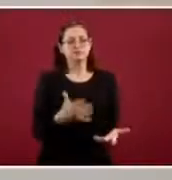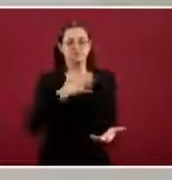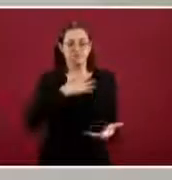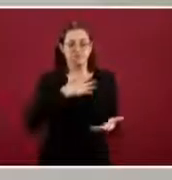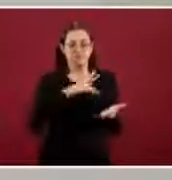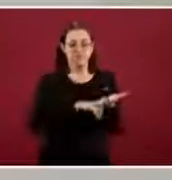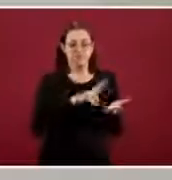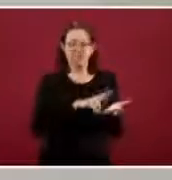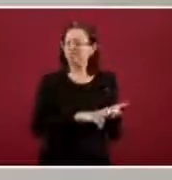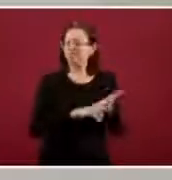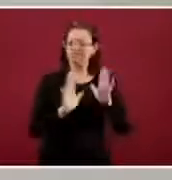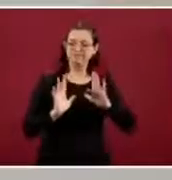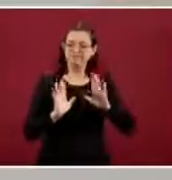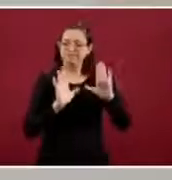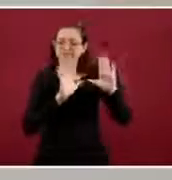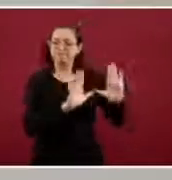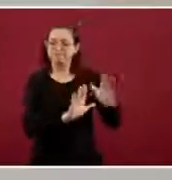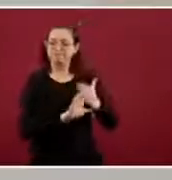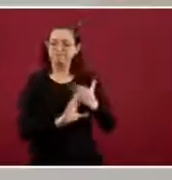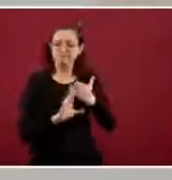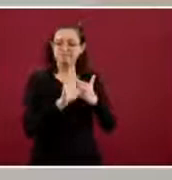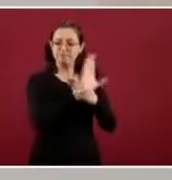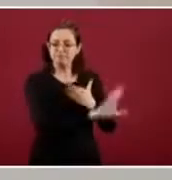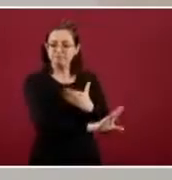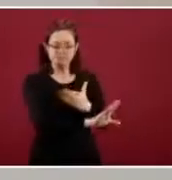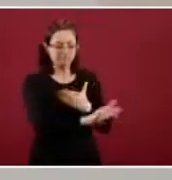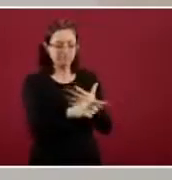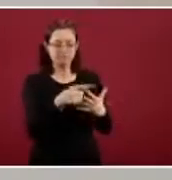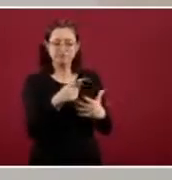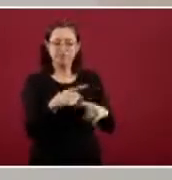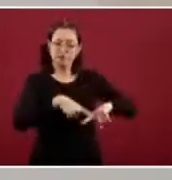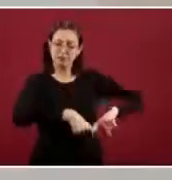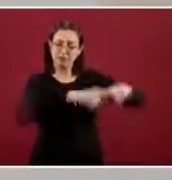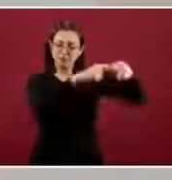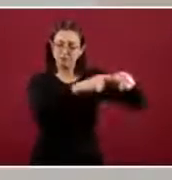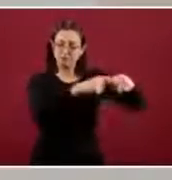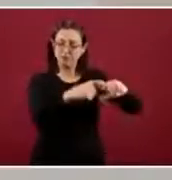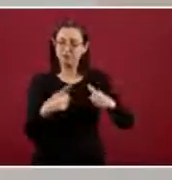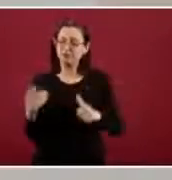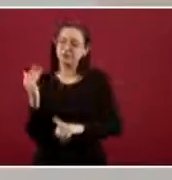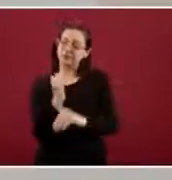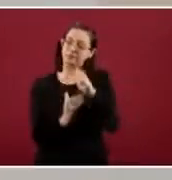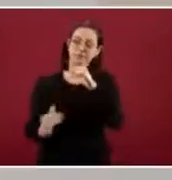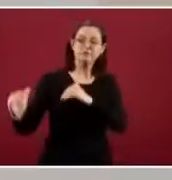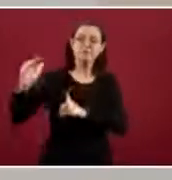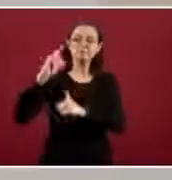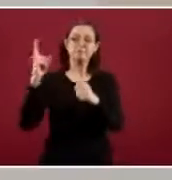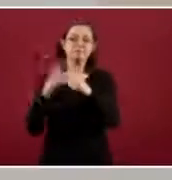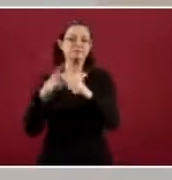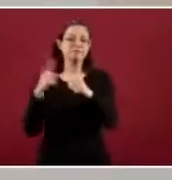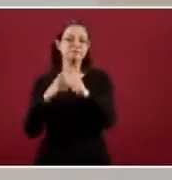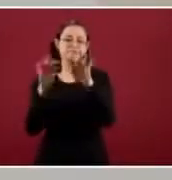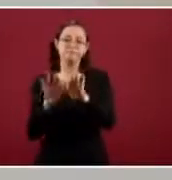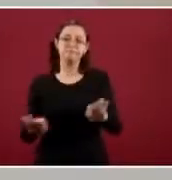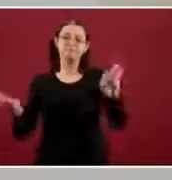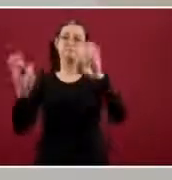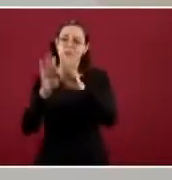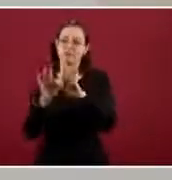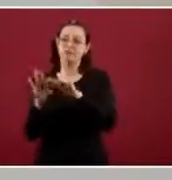hoy estamos renunciando a resolver esas necesidades por un bien superior y solamente